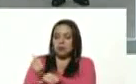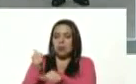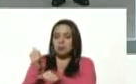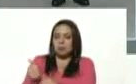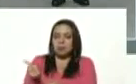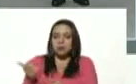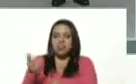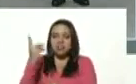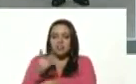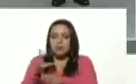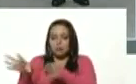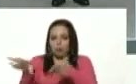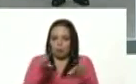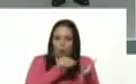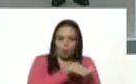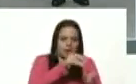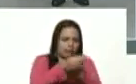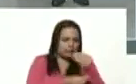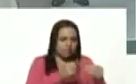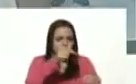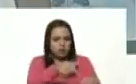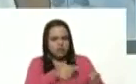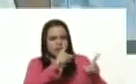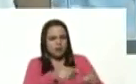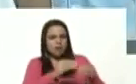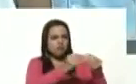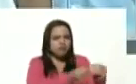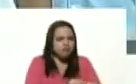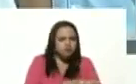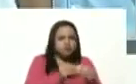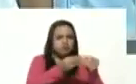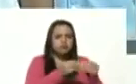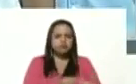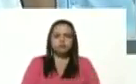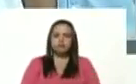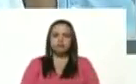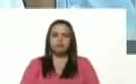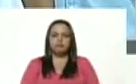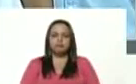hacerlo aquí también para garantizar la reparación.